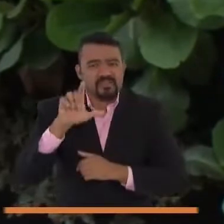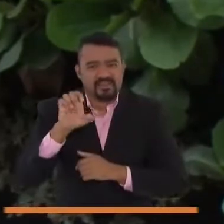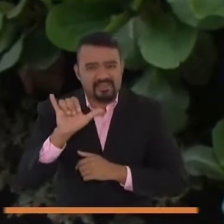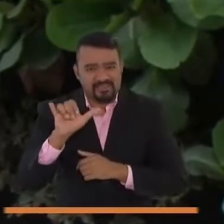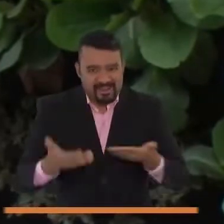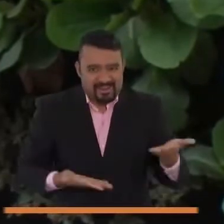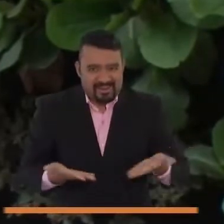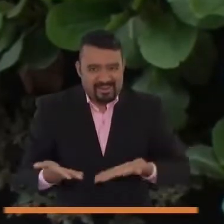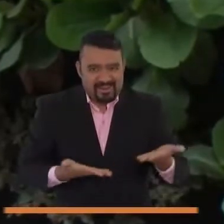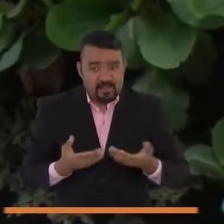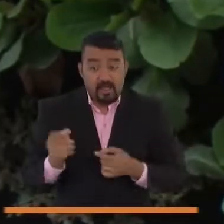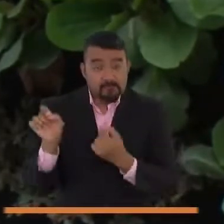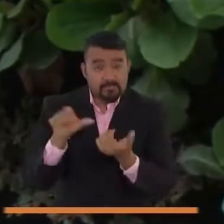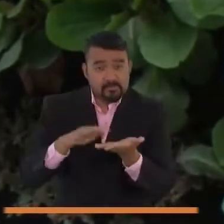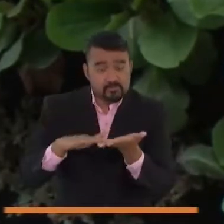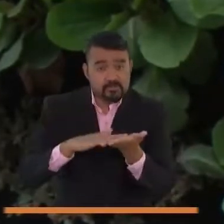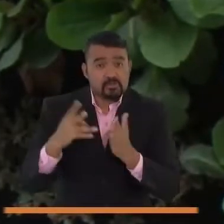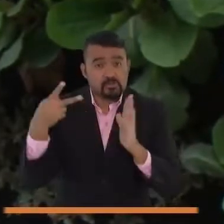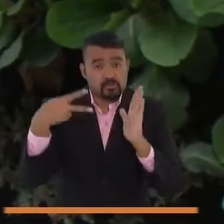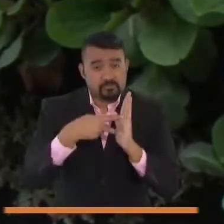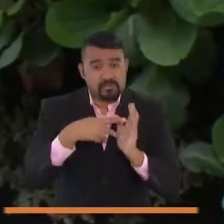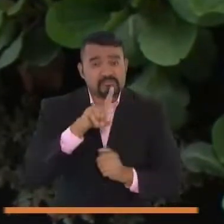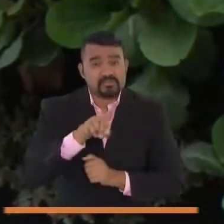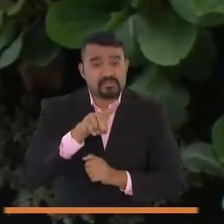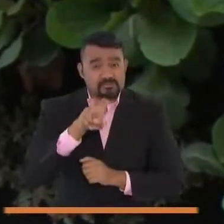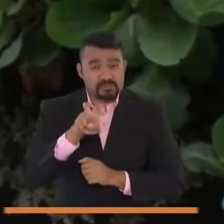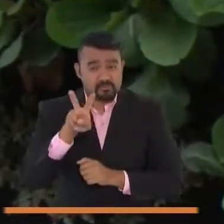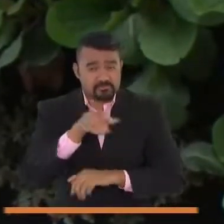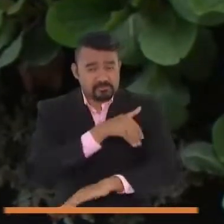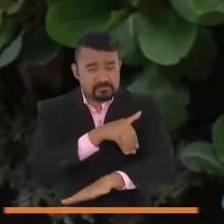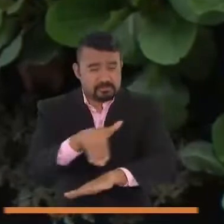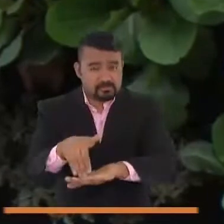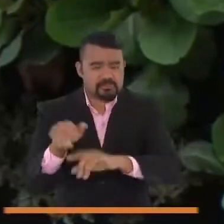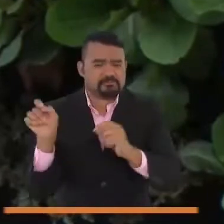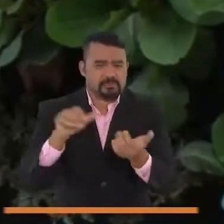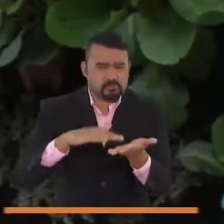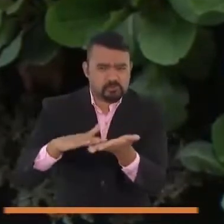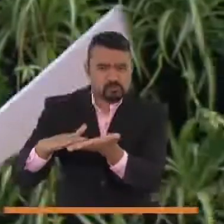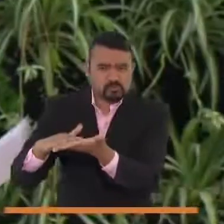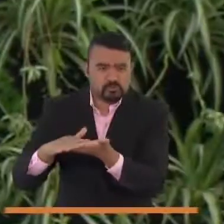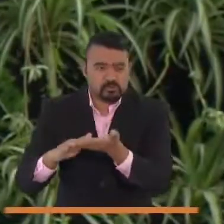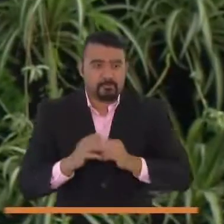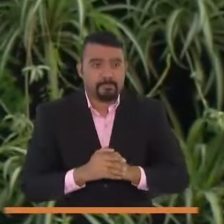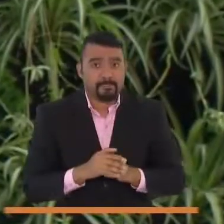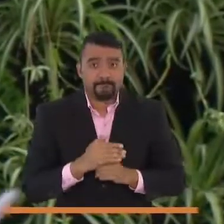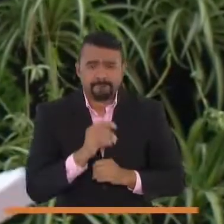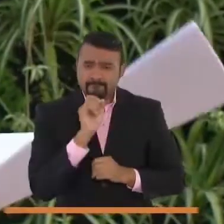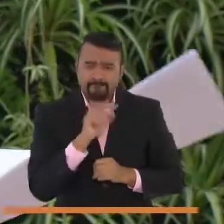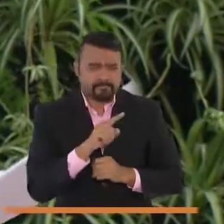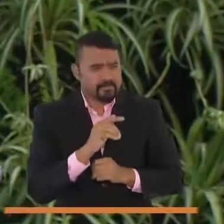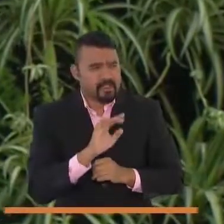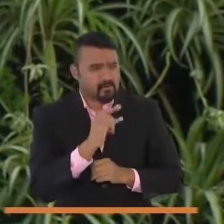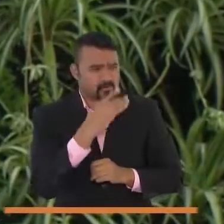una inversión de 2.172 millones de pesos. Alcalde, yo tengo una inquietud y de pronto los envigadeños